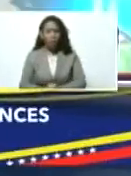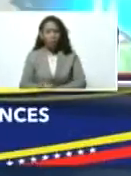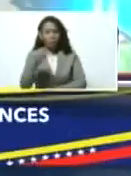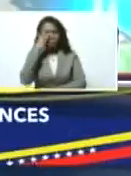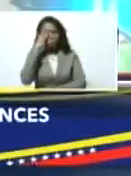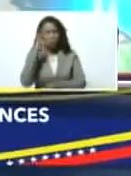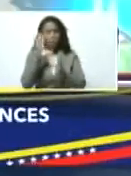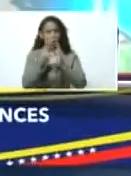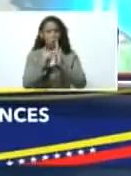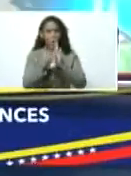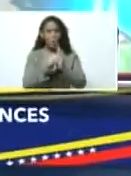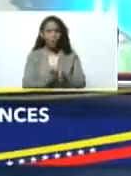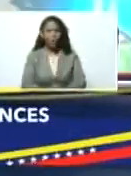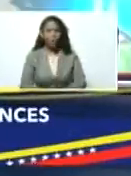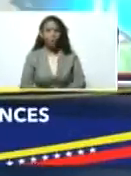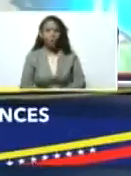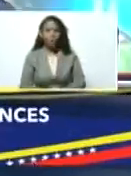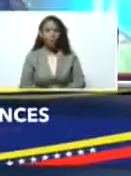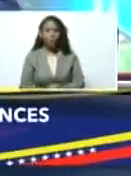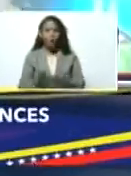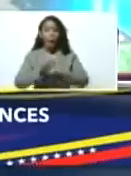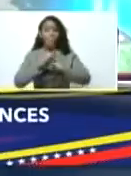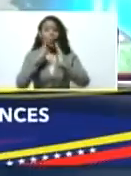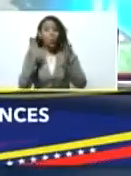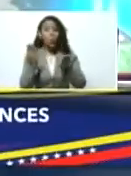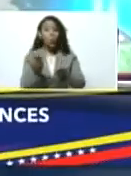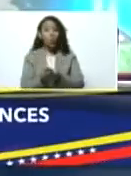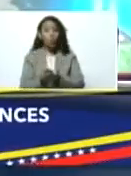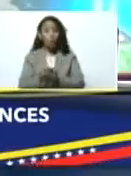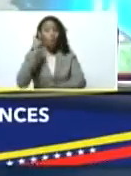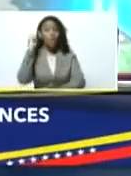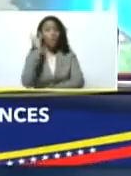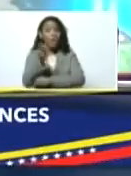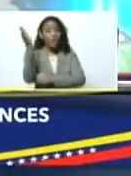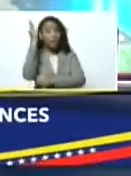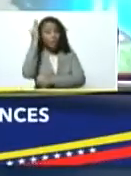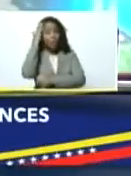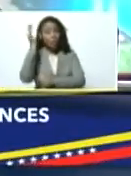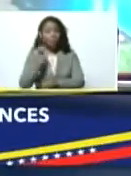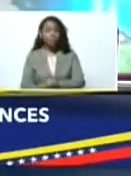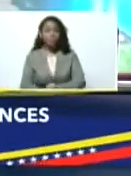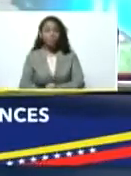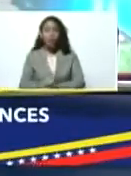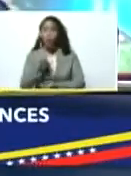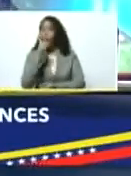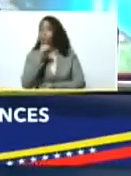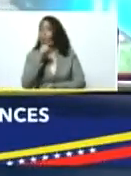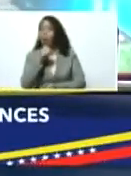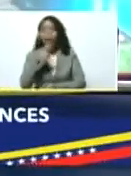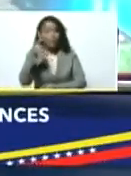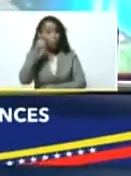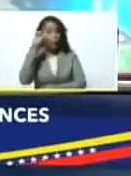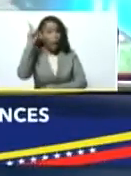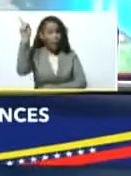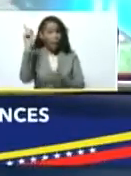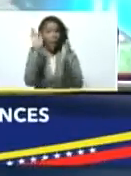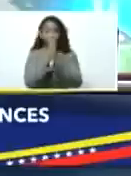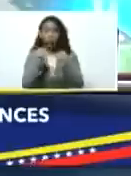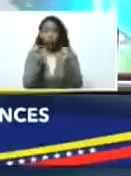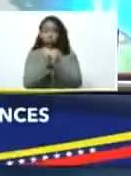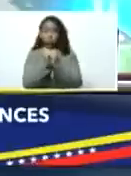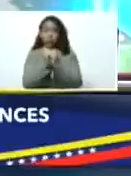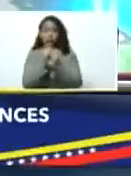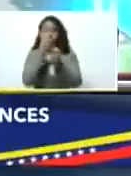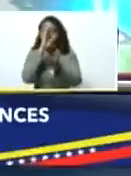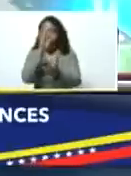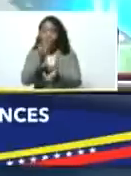Piratería y robo. Y el mundo entero debe saber que no hay seguridad jurídica en Londres ni en el